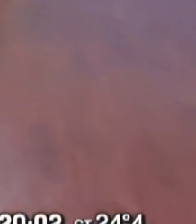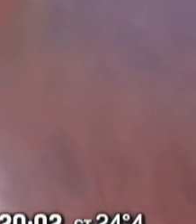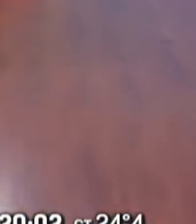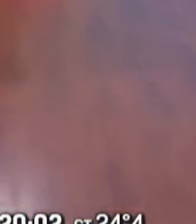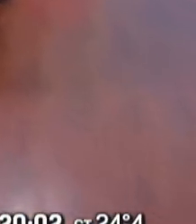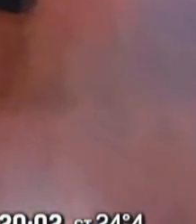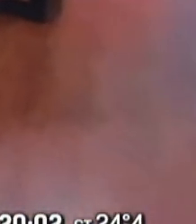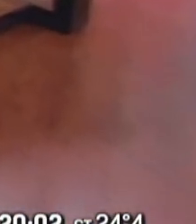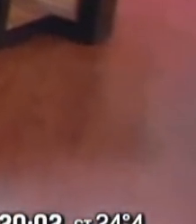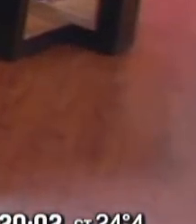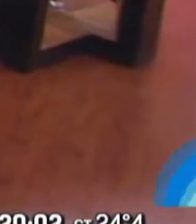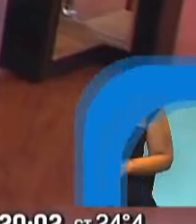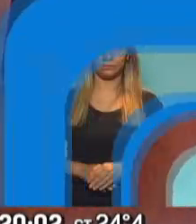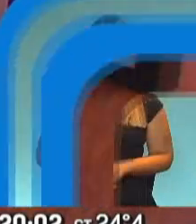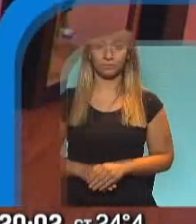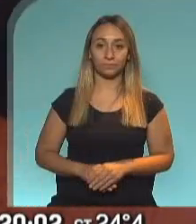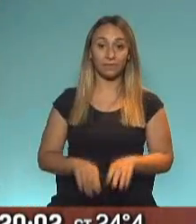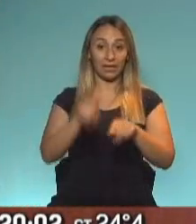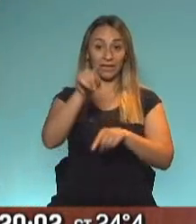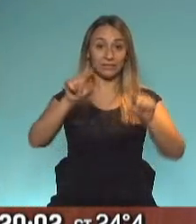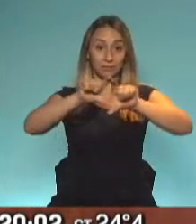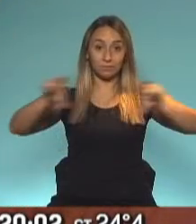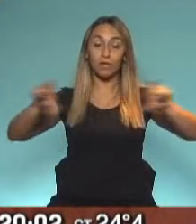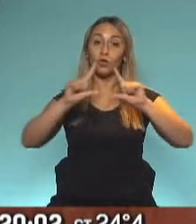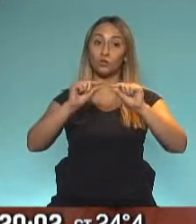Y ese es el número del día. Con ese número arrancamos Televisión Pública Noticias.